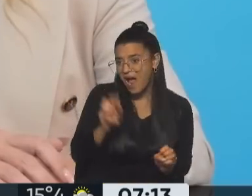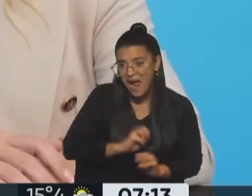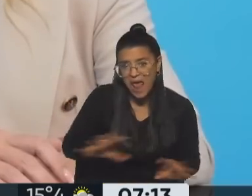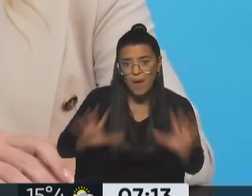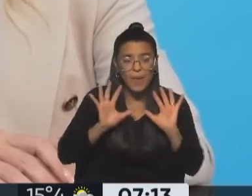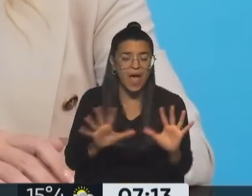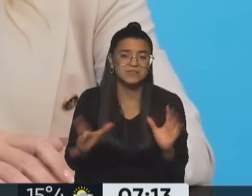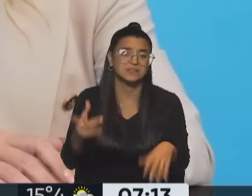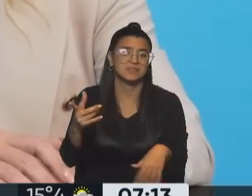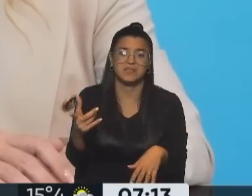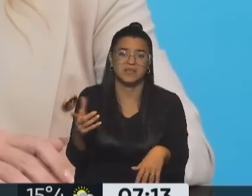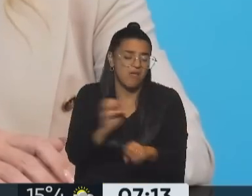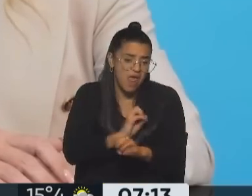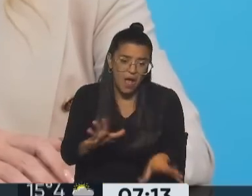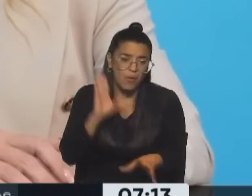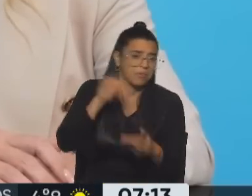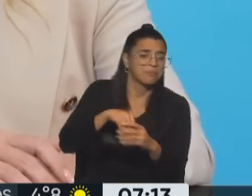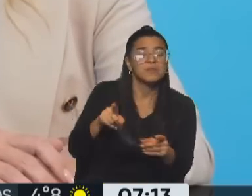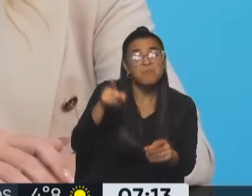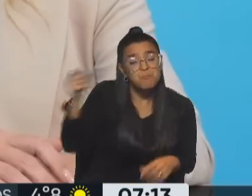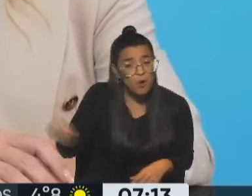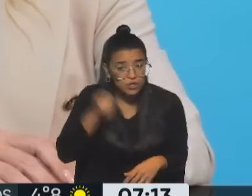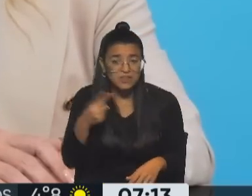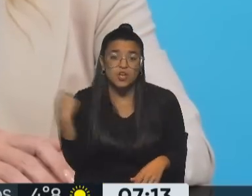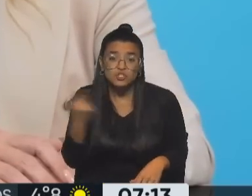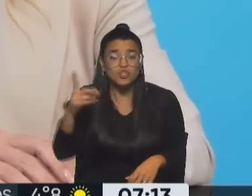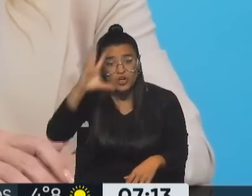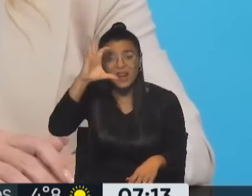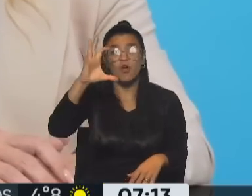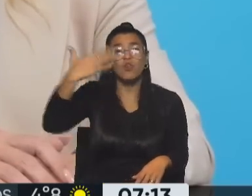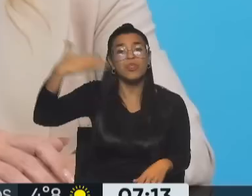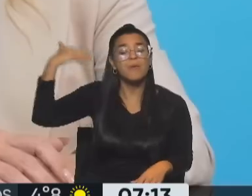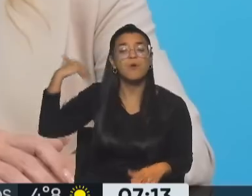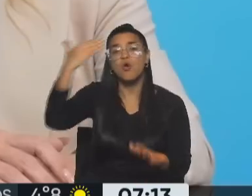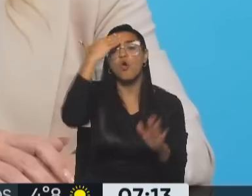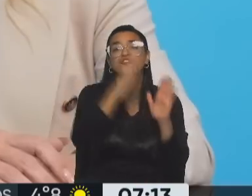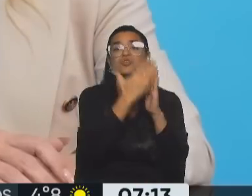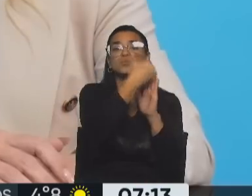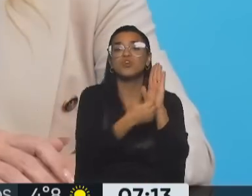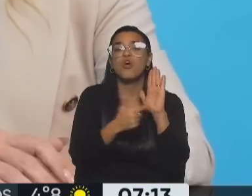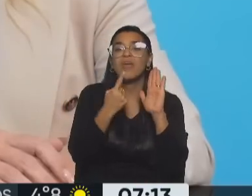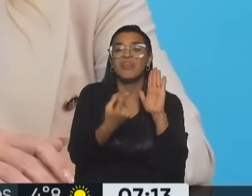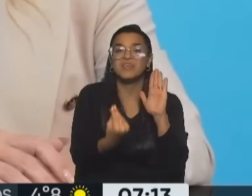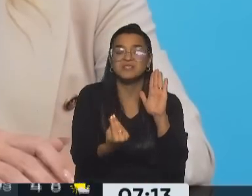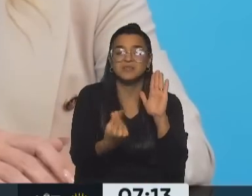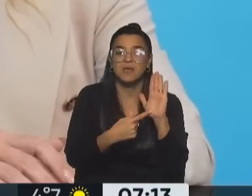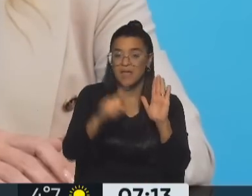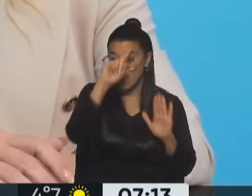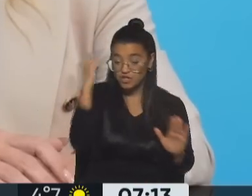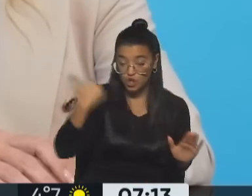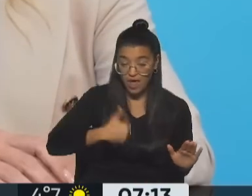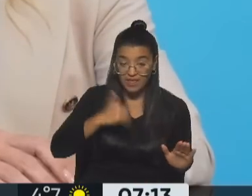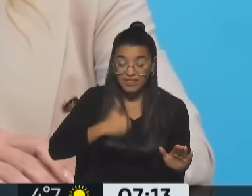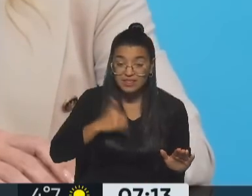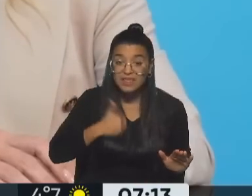gravedad institucional como este, es importante que recordemos lo que dice nuestra Constitución. La nación